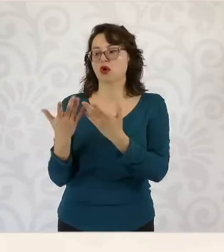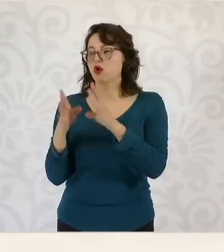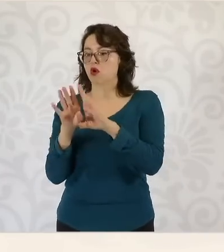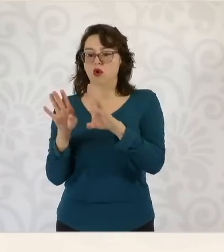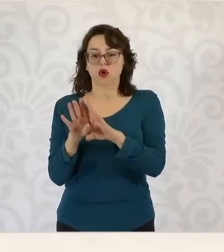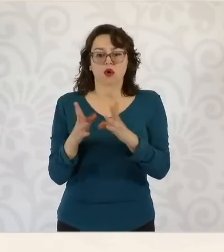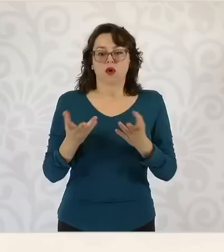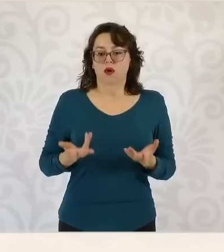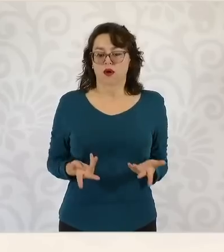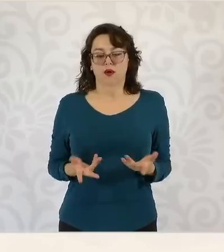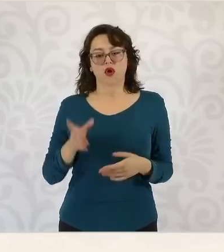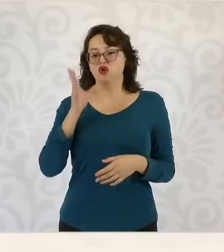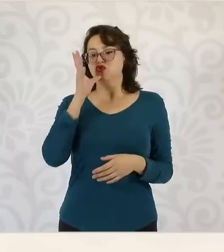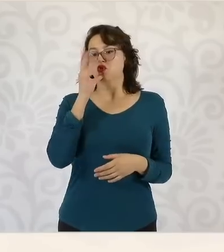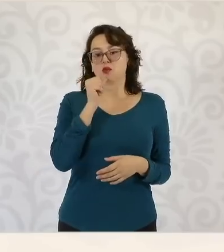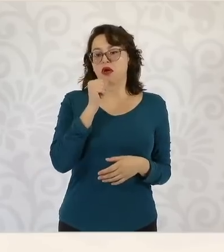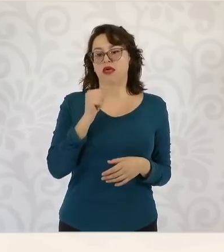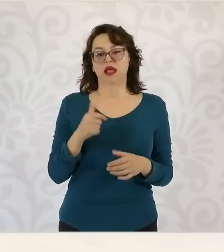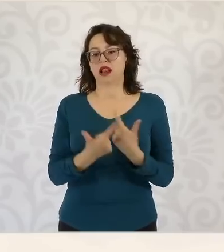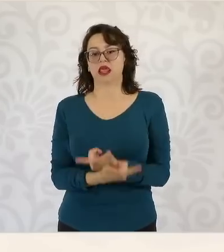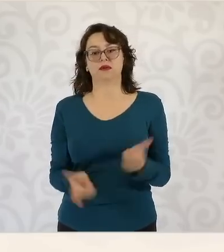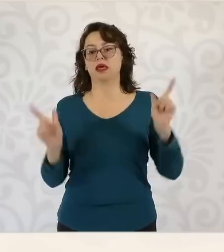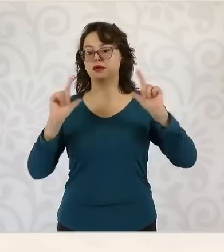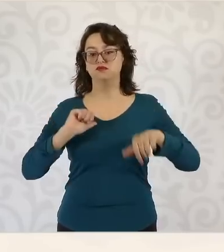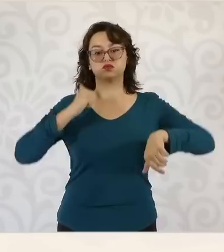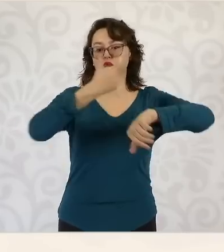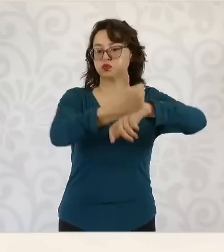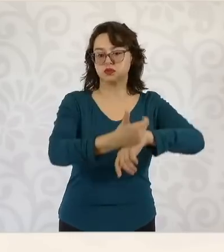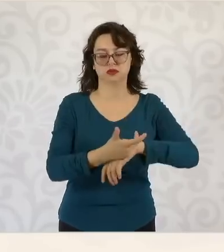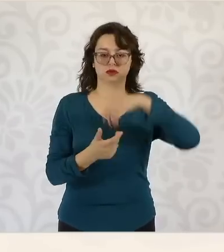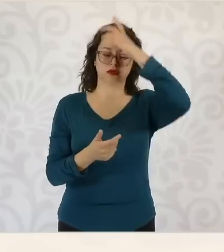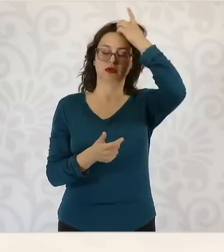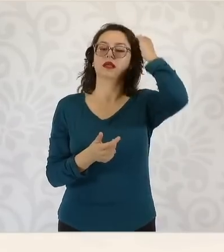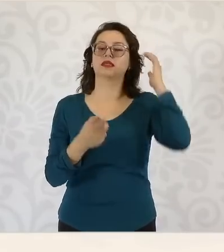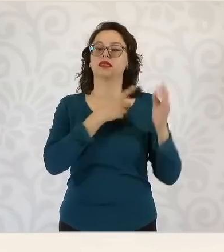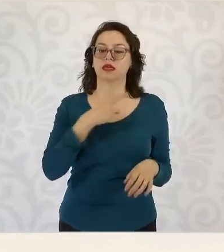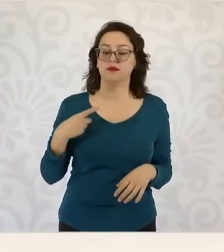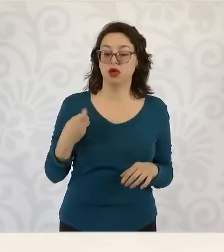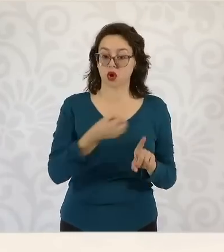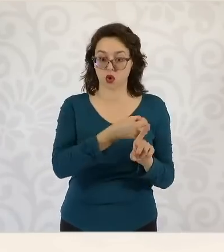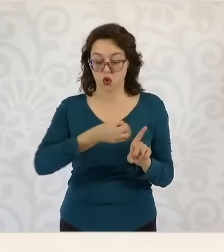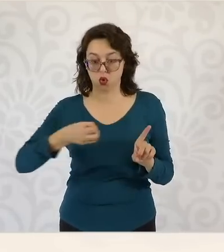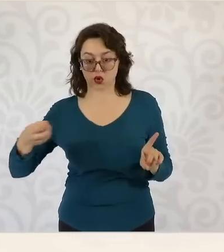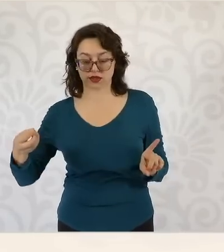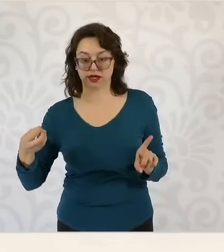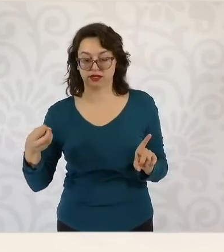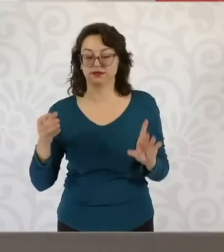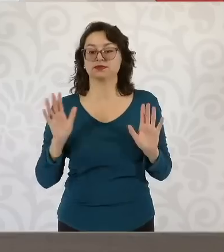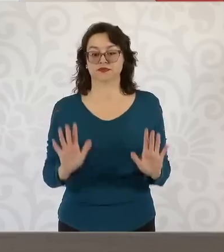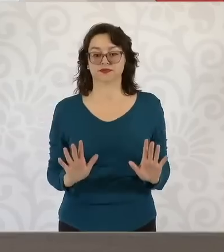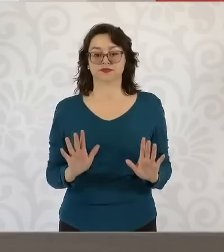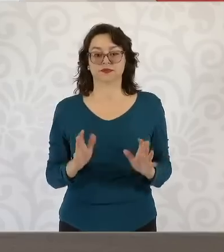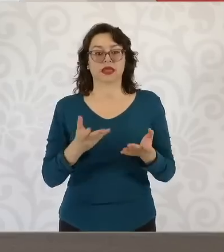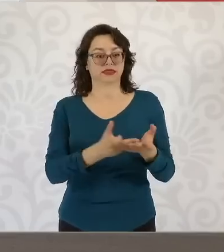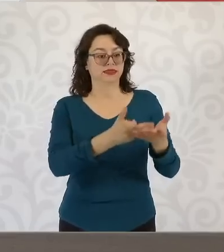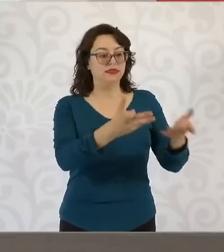puede ponerse simplemente en cualquier parte. Y lo que nos pidió la presidenta es que la propiedad del predio o los